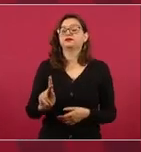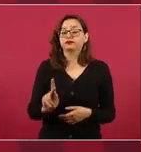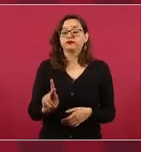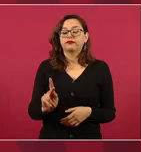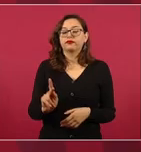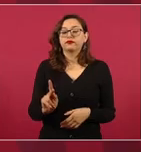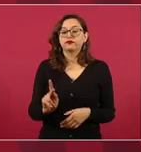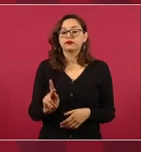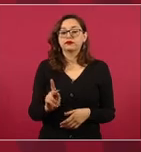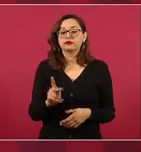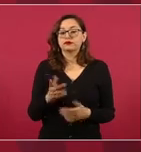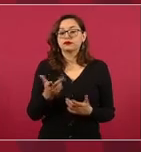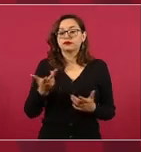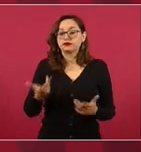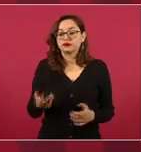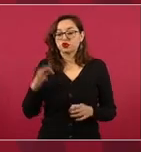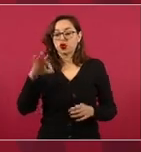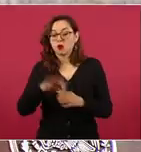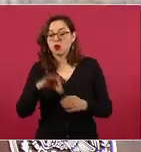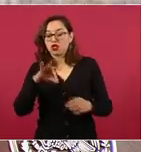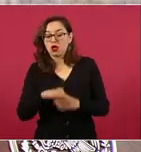quien va a